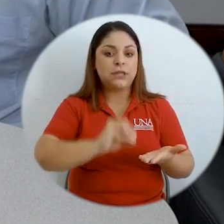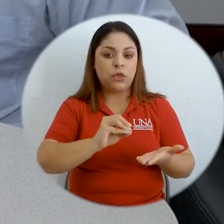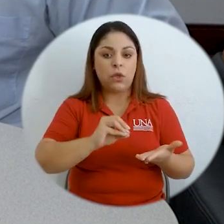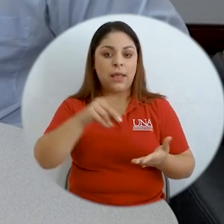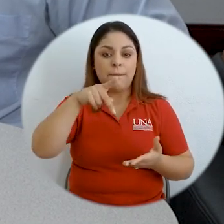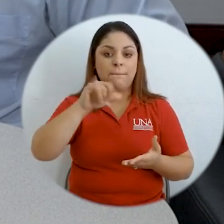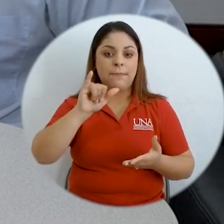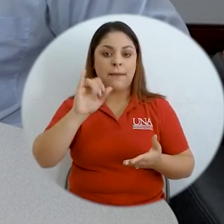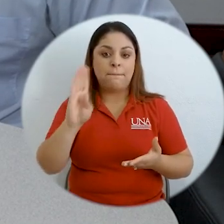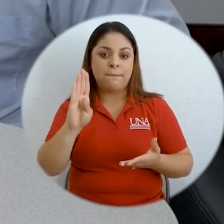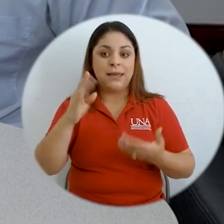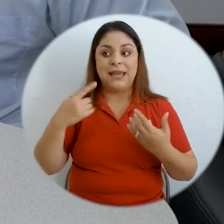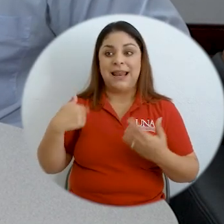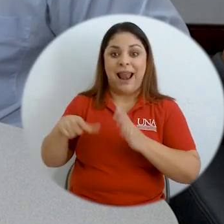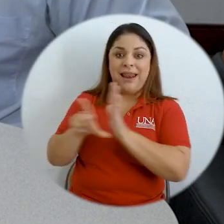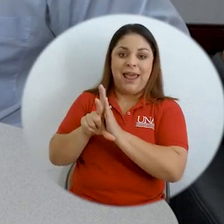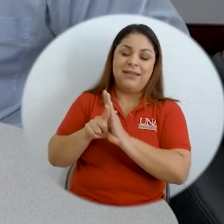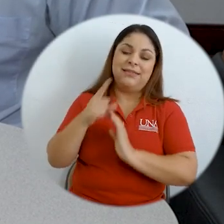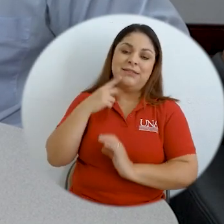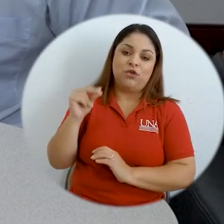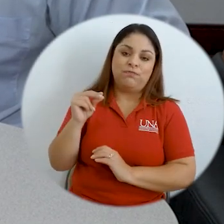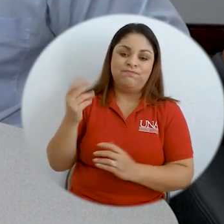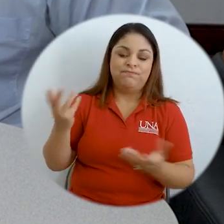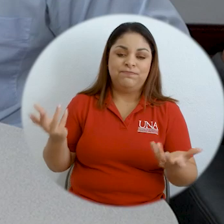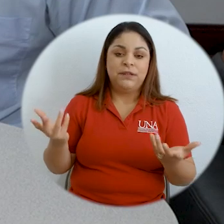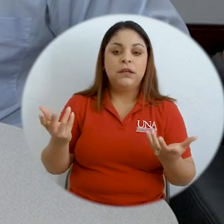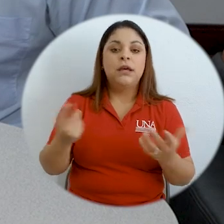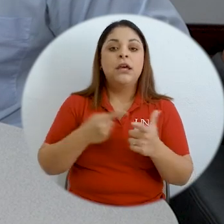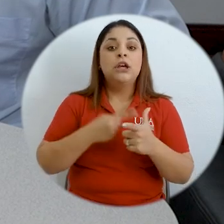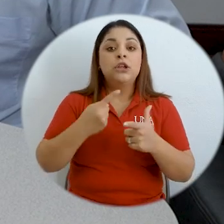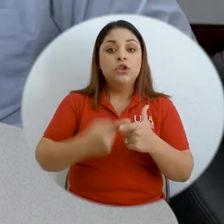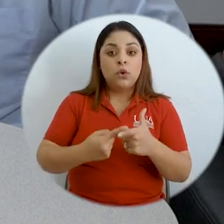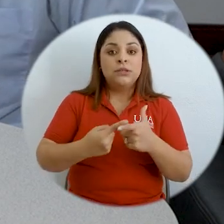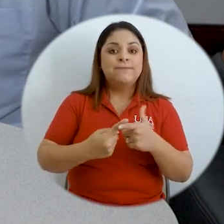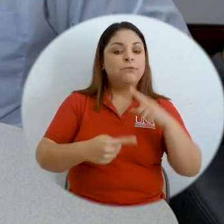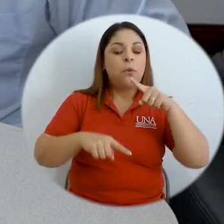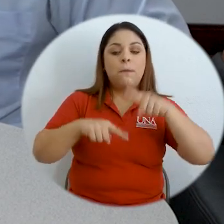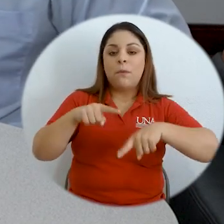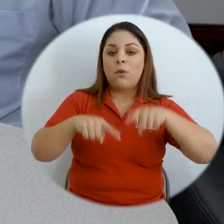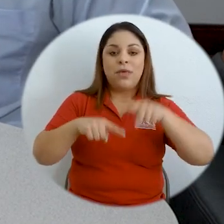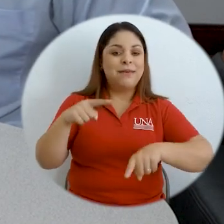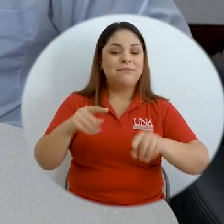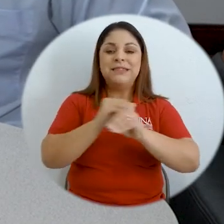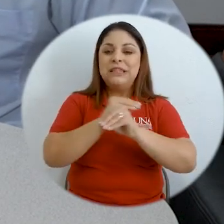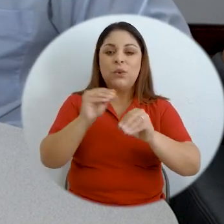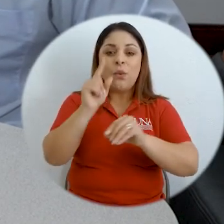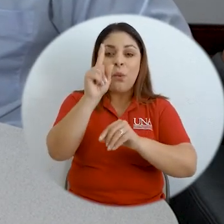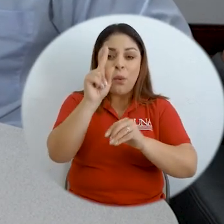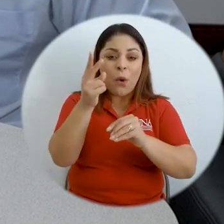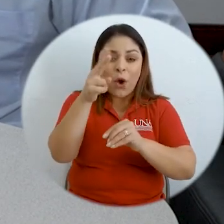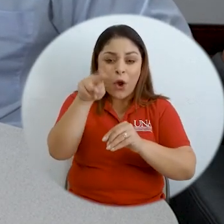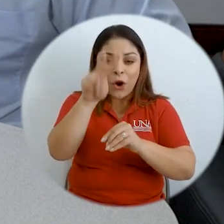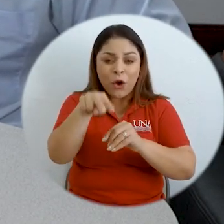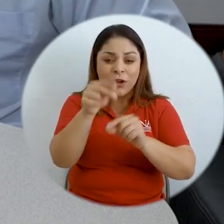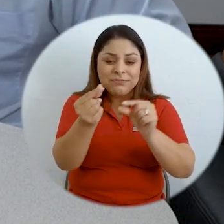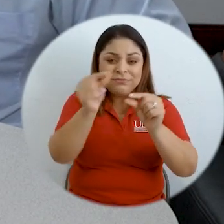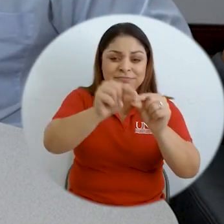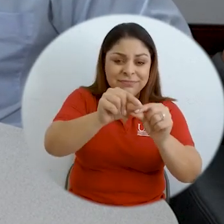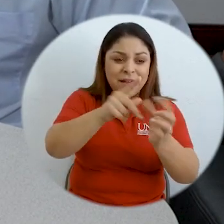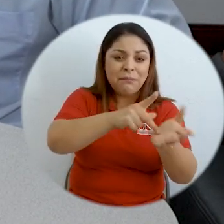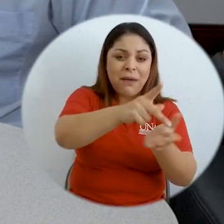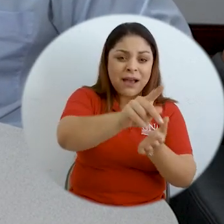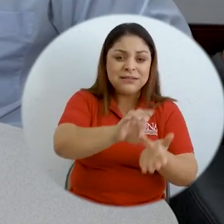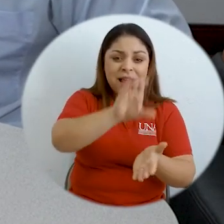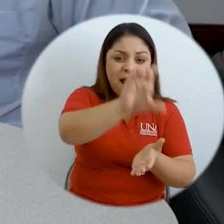ley no lo permite. ¿Estamos fuera de la ley de las universidades en ese punto? No. Entonces, por lo tanto, no hay ningún colón que se pueda